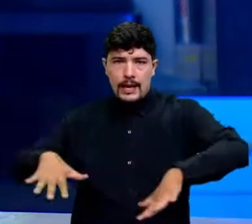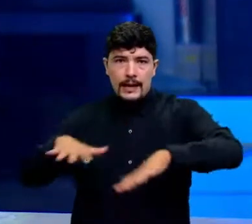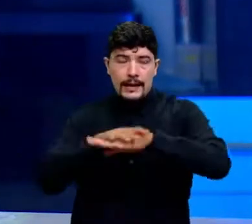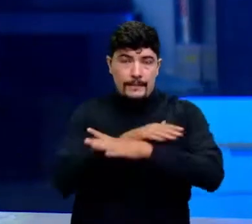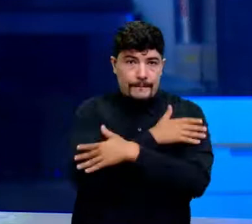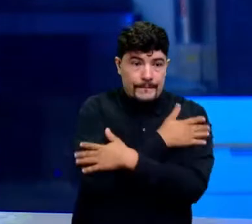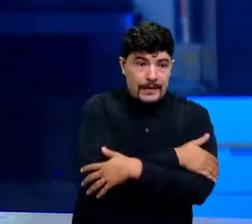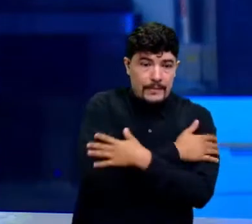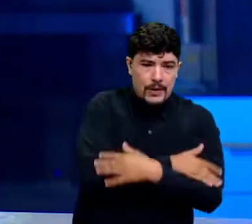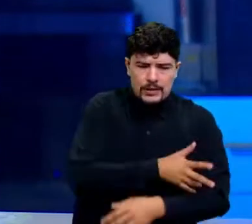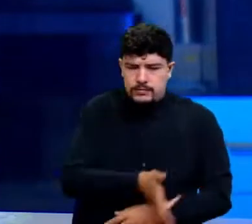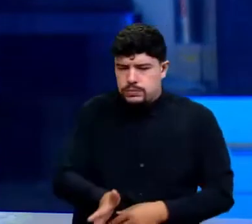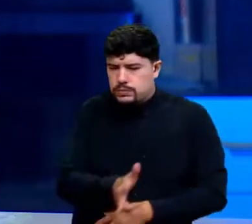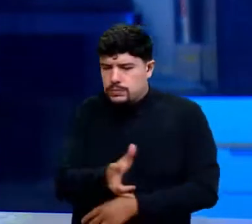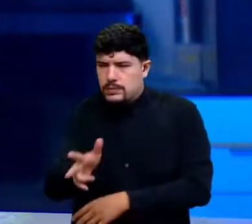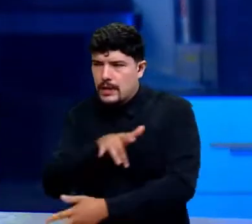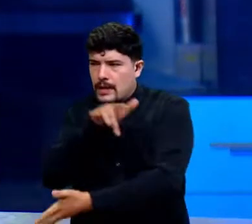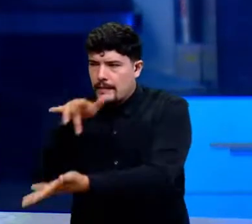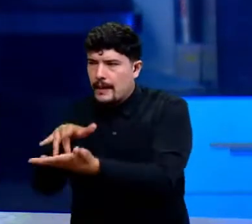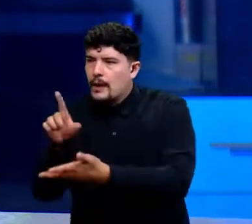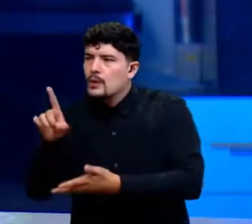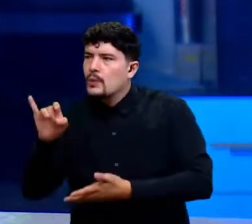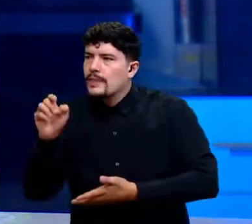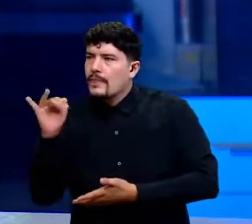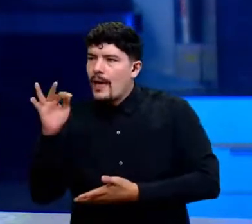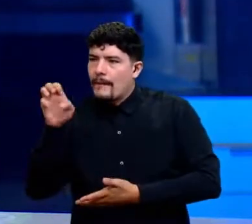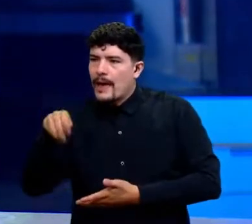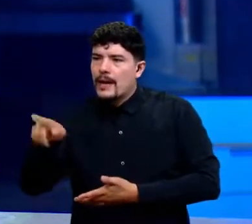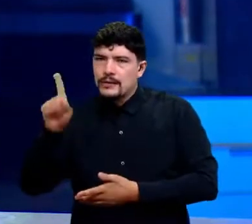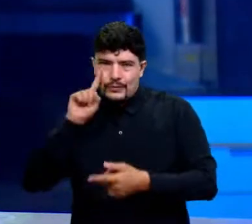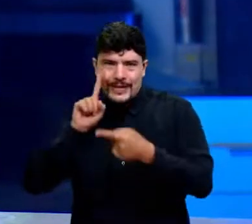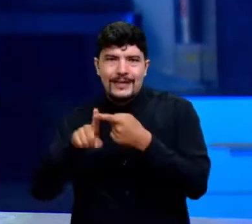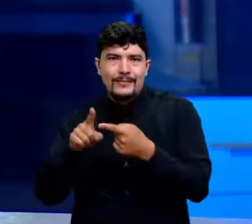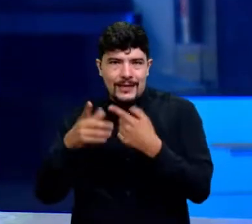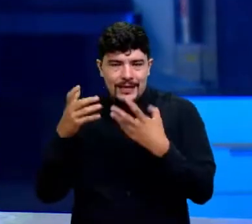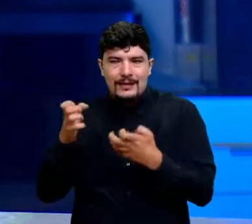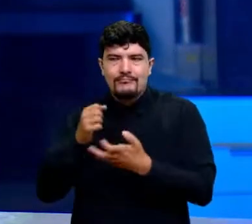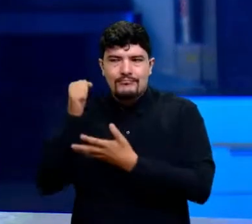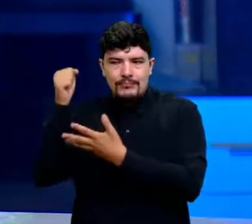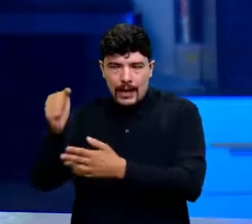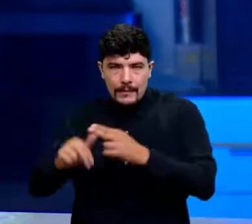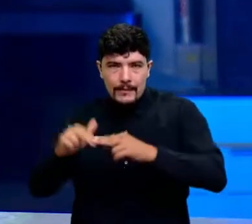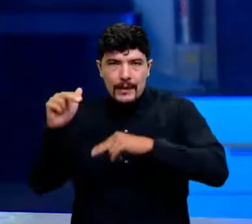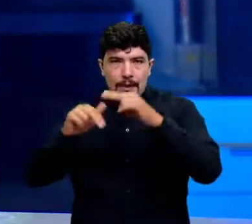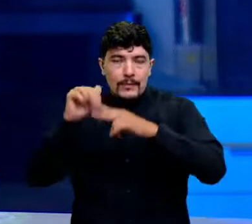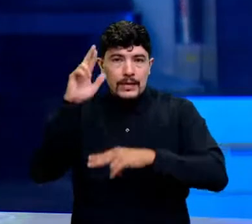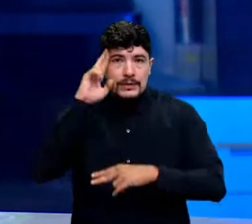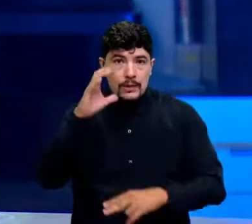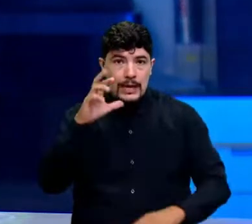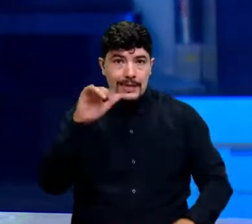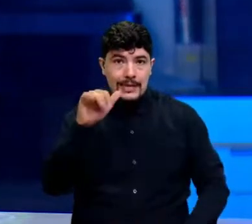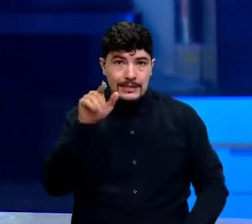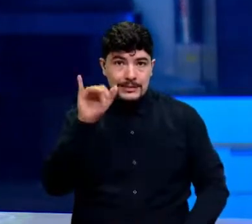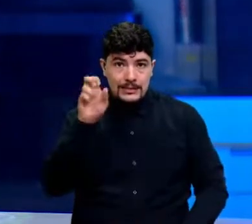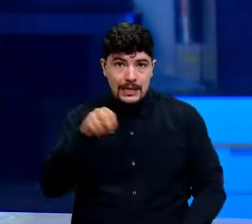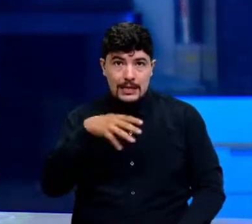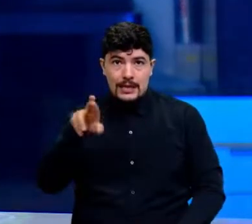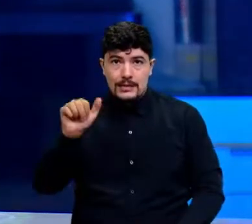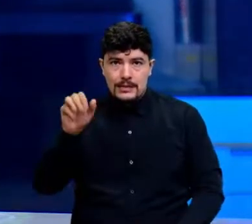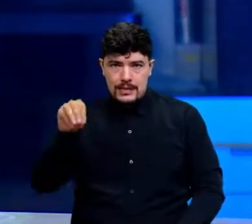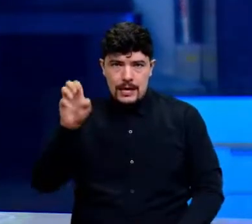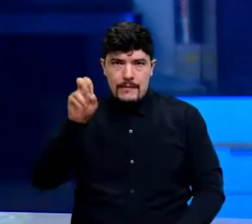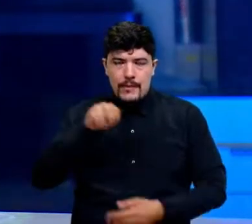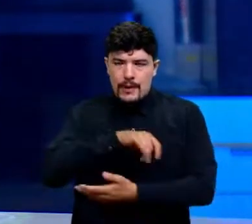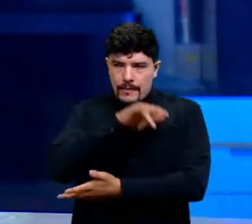es uno de los puntos estratégicos para los transportadores. Por eso, Cristian Ramón, nuestro corresponsal en esta zona, estuvo realizando un